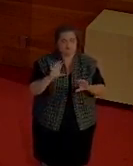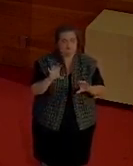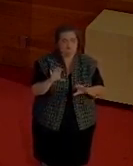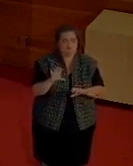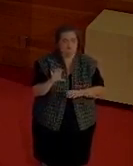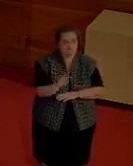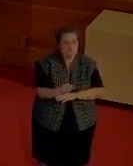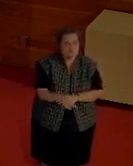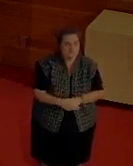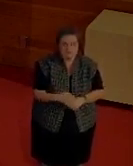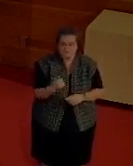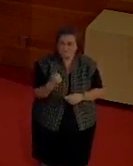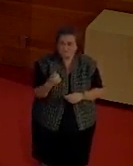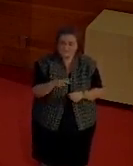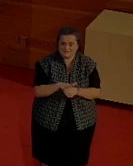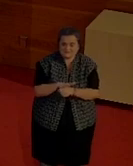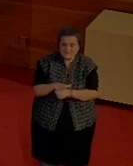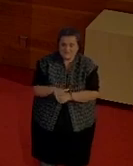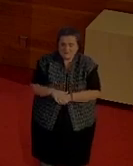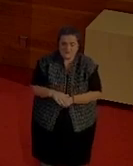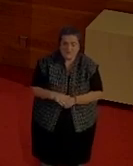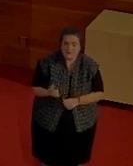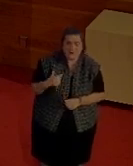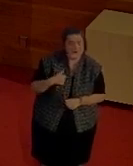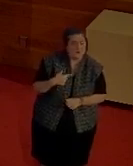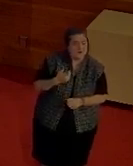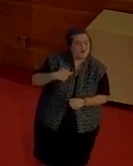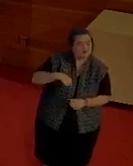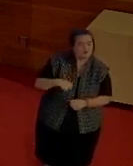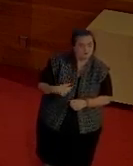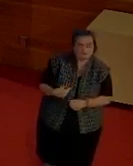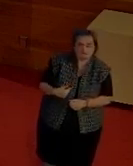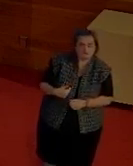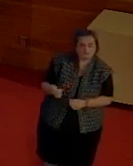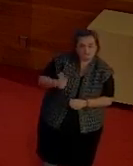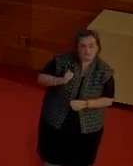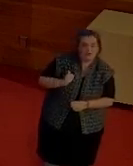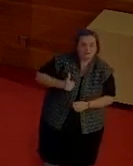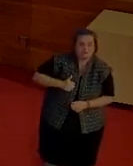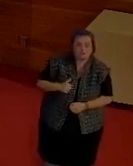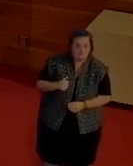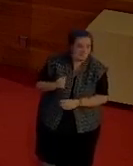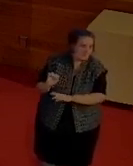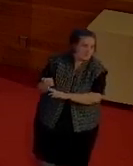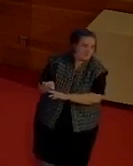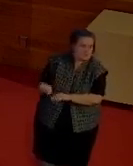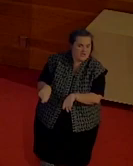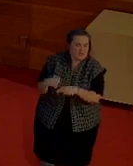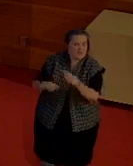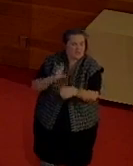cubren sus necesidades mientras juegan en nuestro juego nos han valido durante décadas es decir primero los hemos colonizado cuando ya los